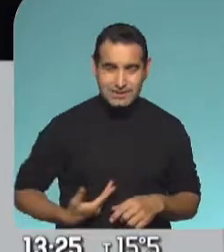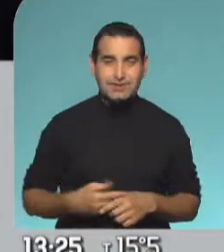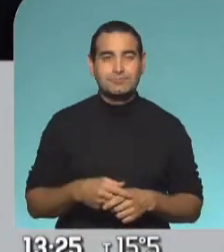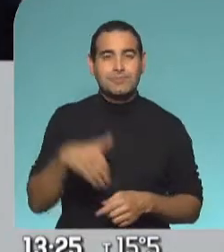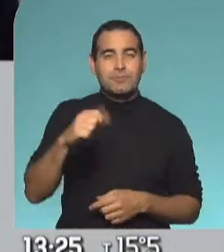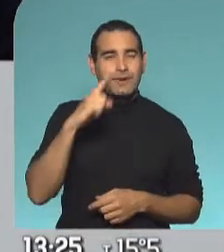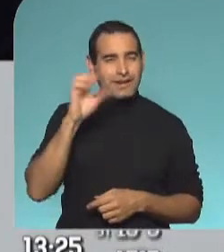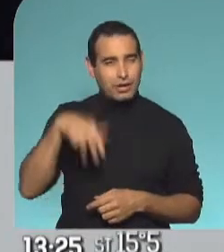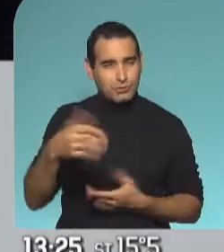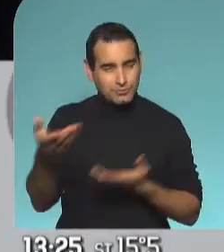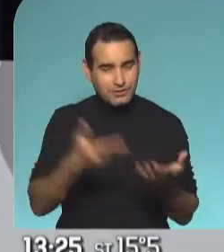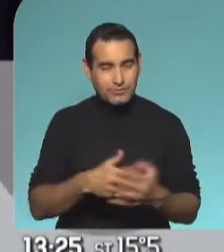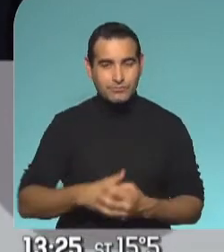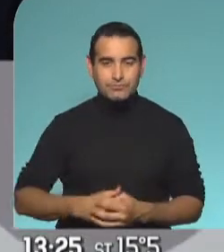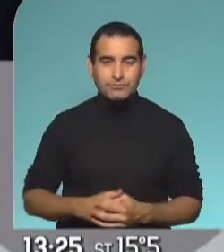Introcaso, ¿cómo estás, Mariano? Bienvenido.